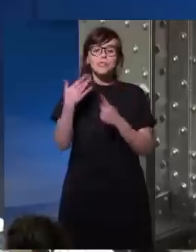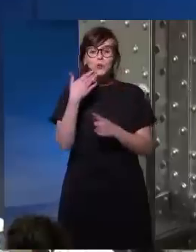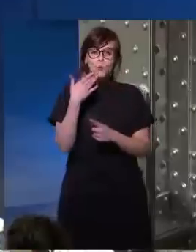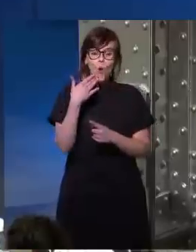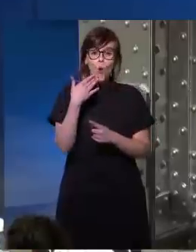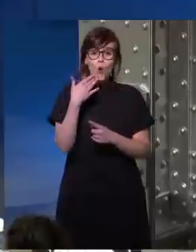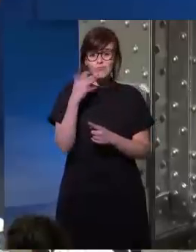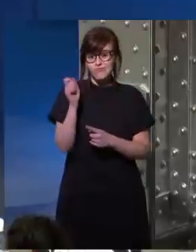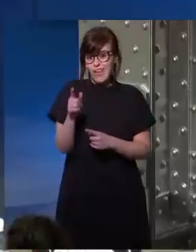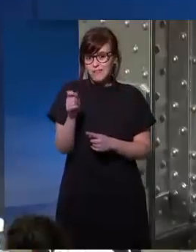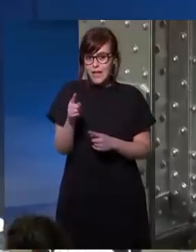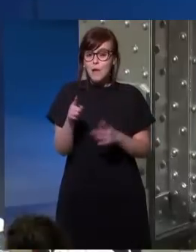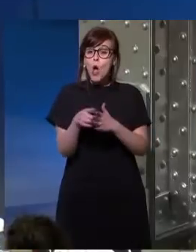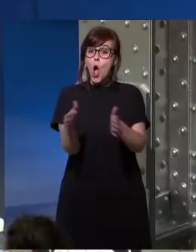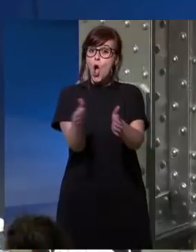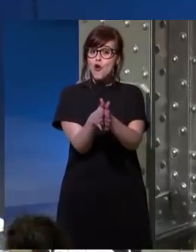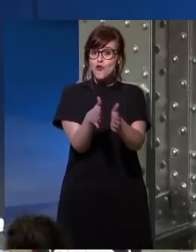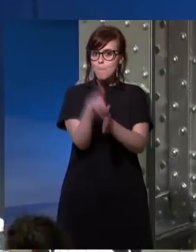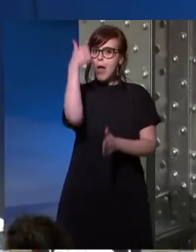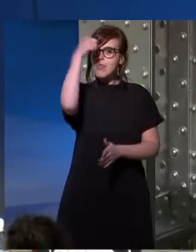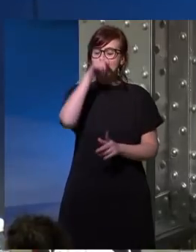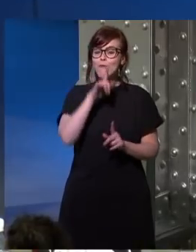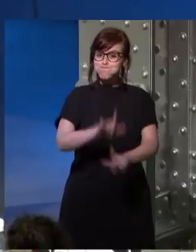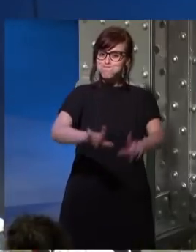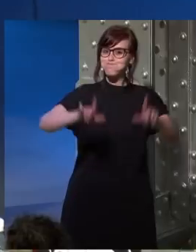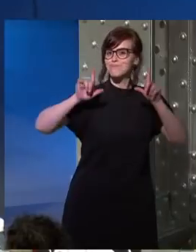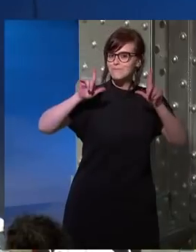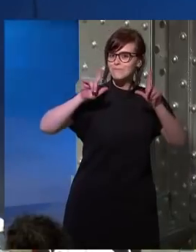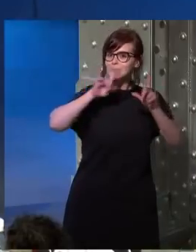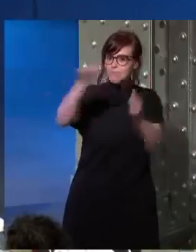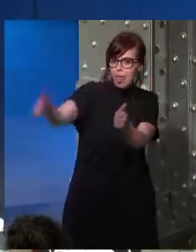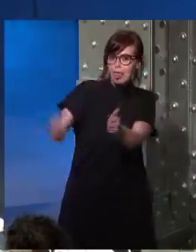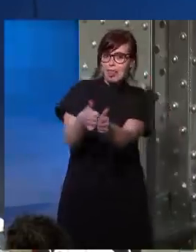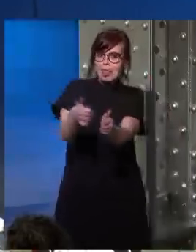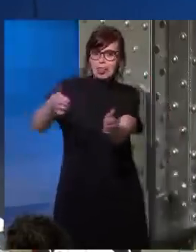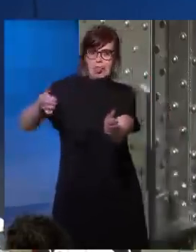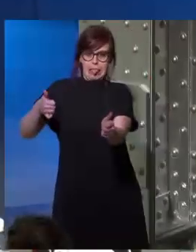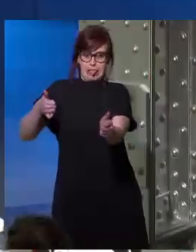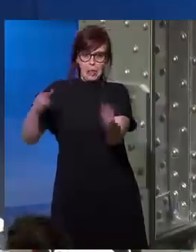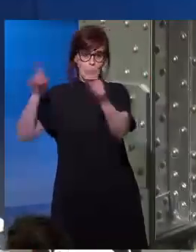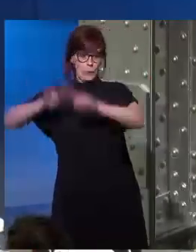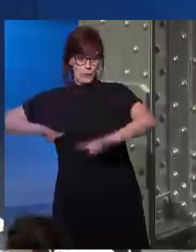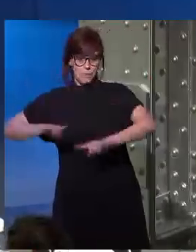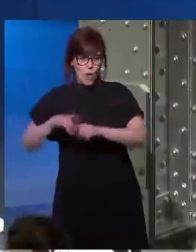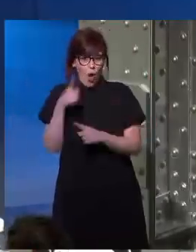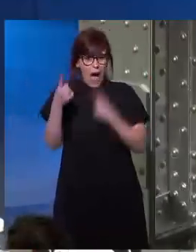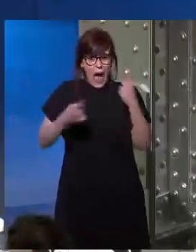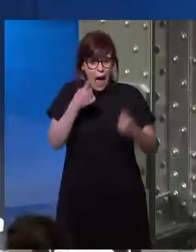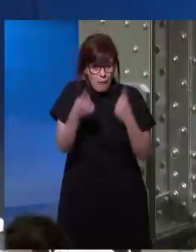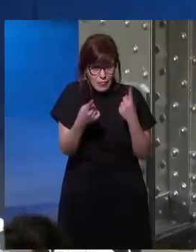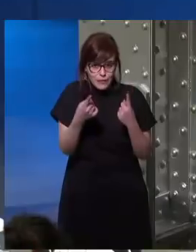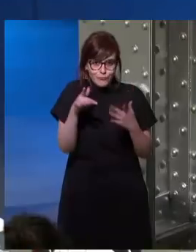sombra generalmente de su compañero masculino, o porque en algunos casos pues fueron